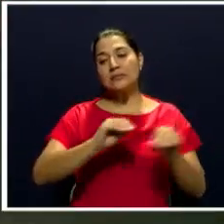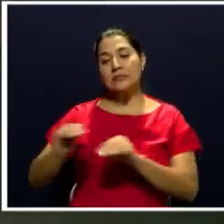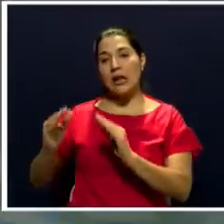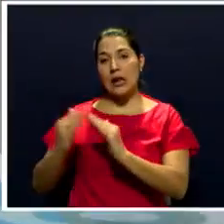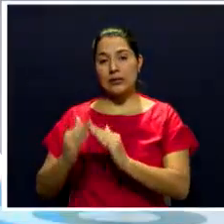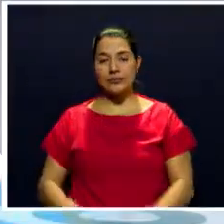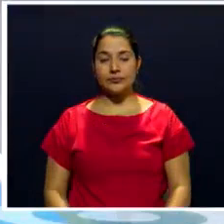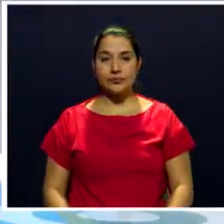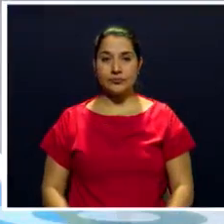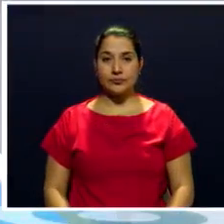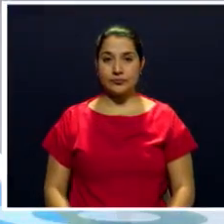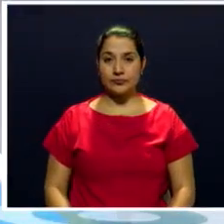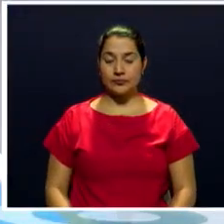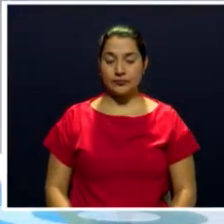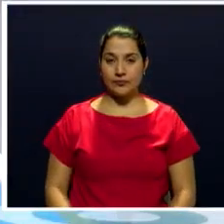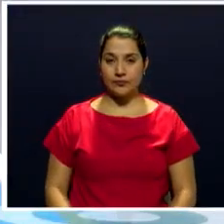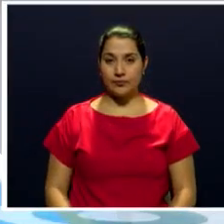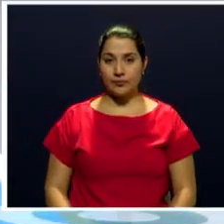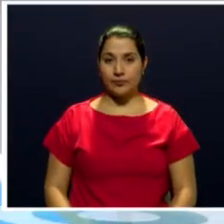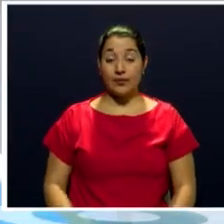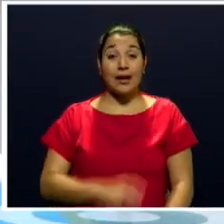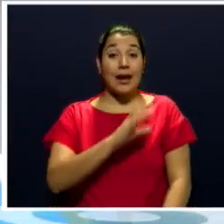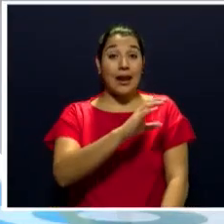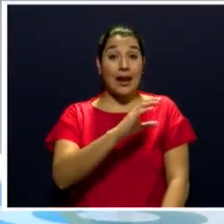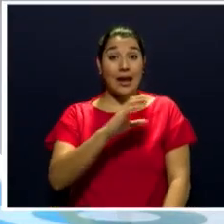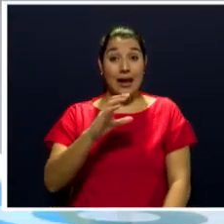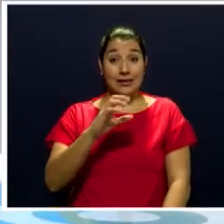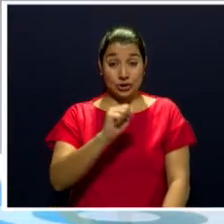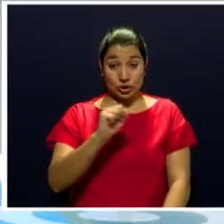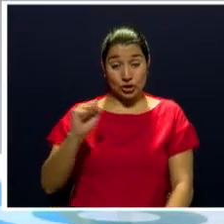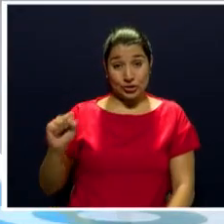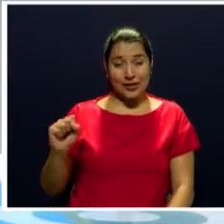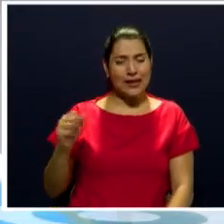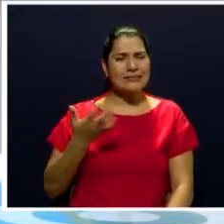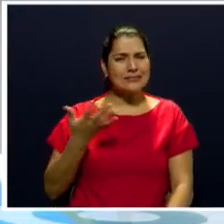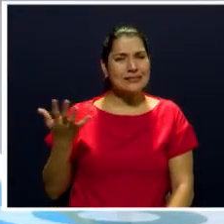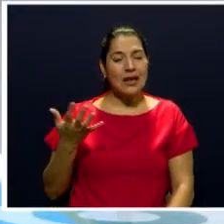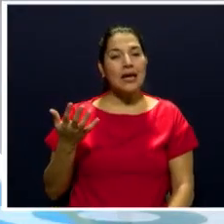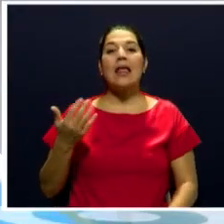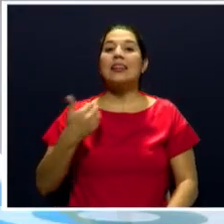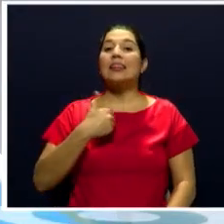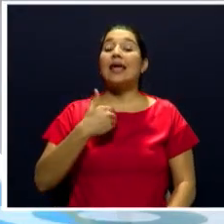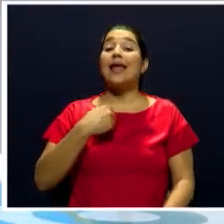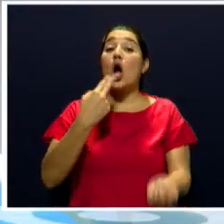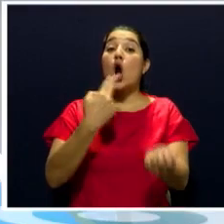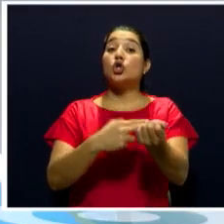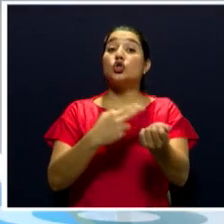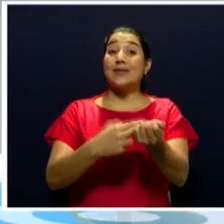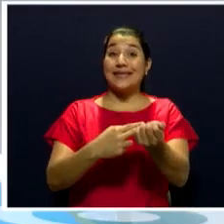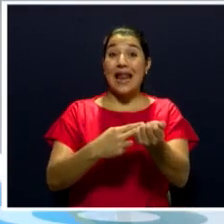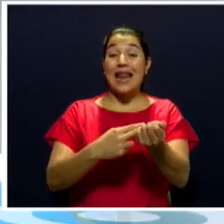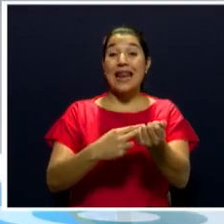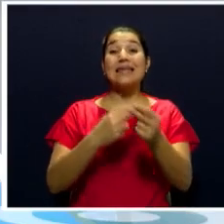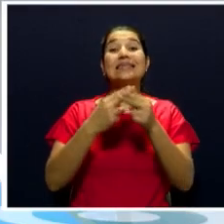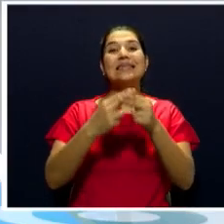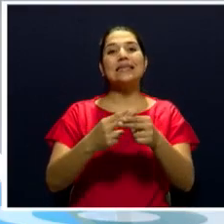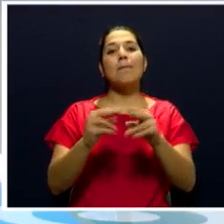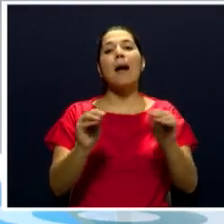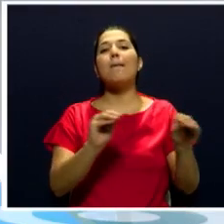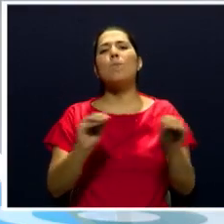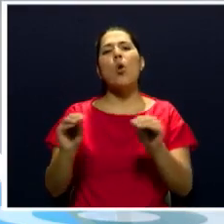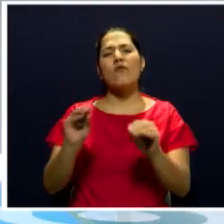semi-institucional. Y la Caja Costarricense del Seguro Social cuenta con hospitales móviles del